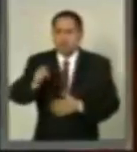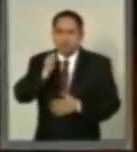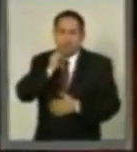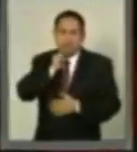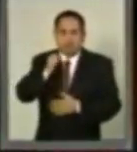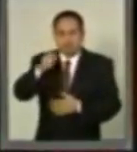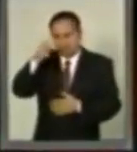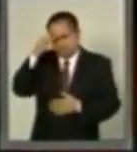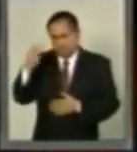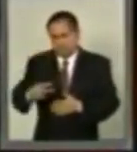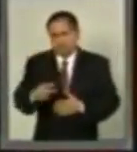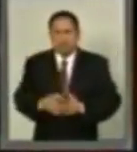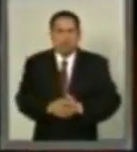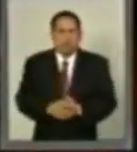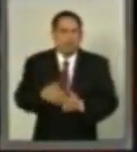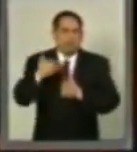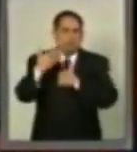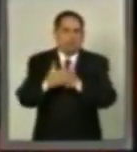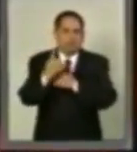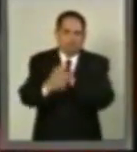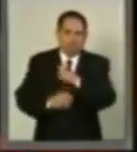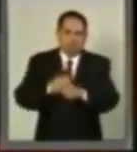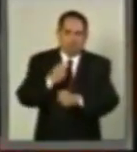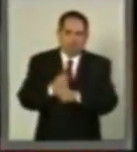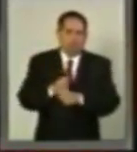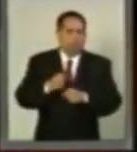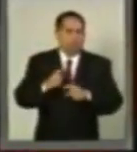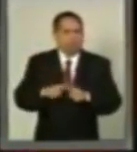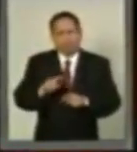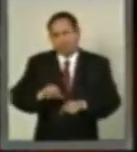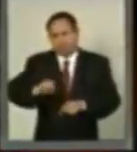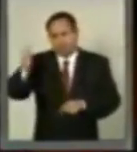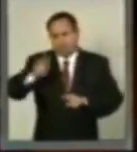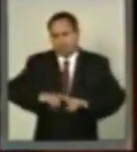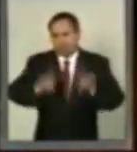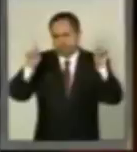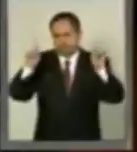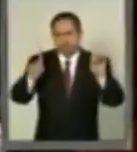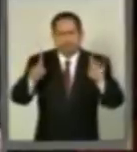República. Ya el año que entra será otra la situación